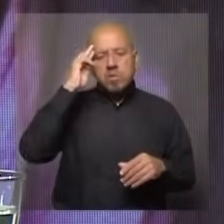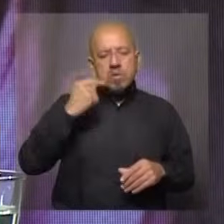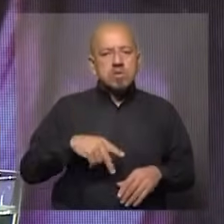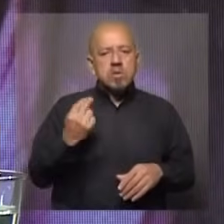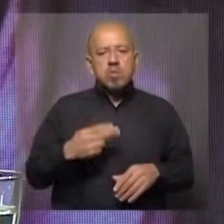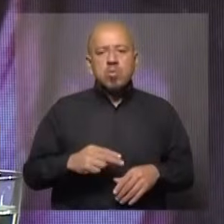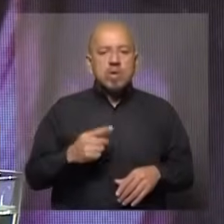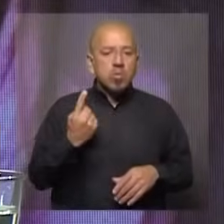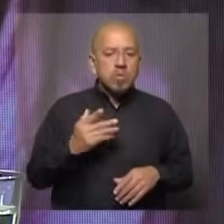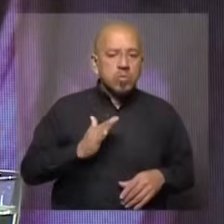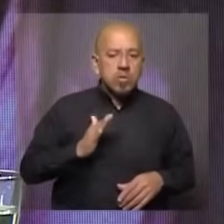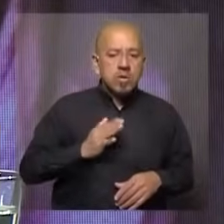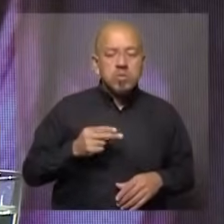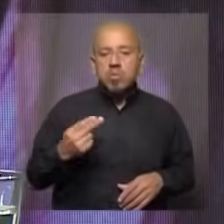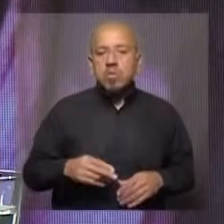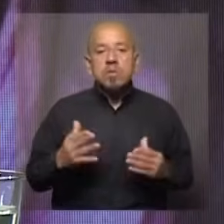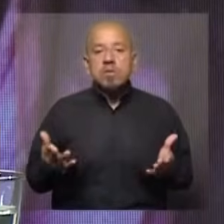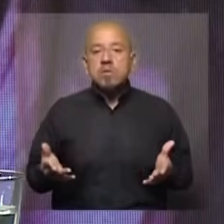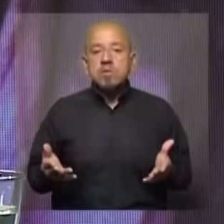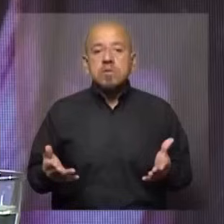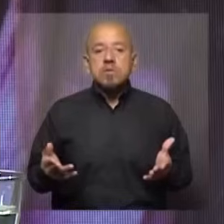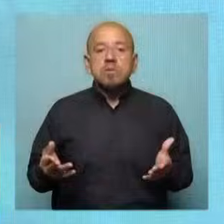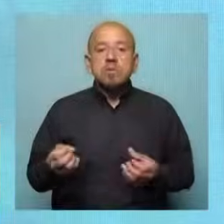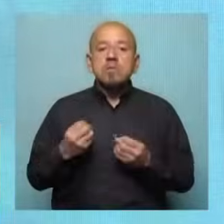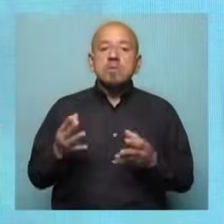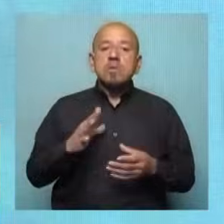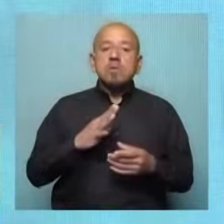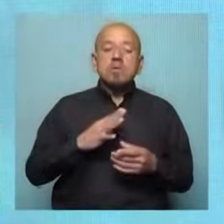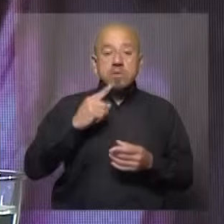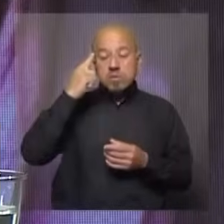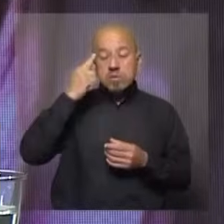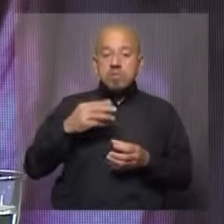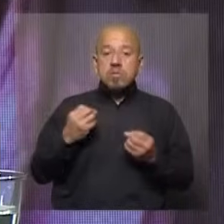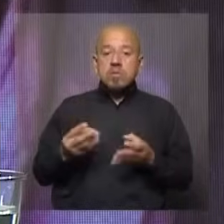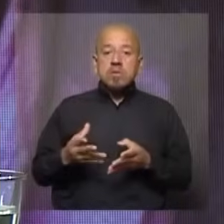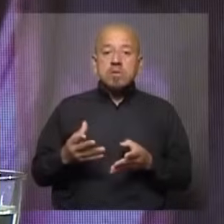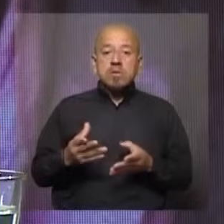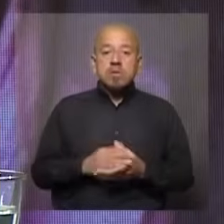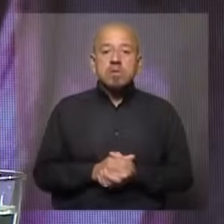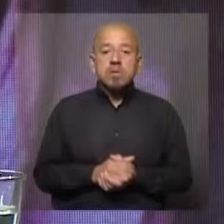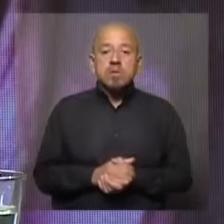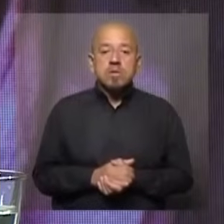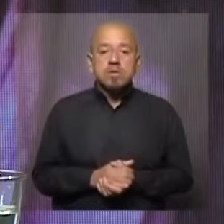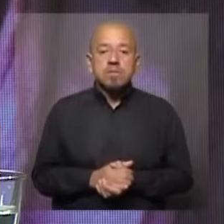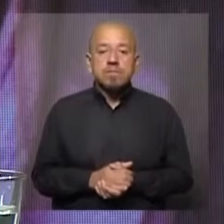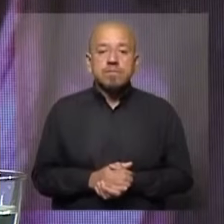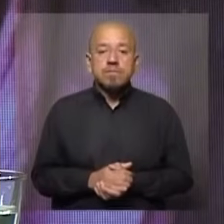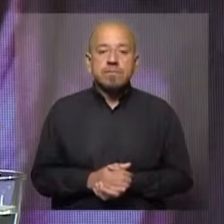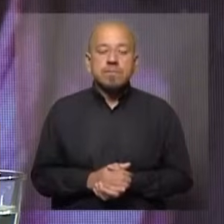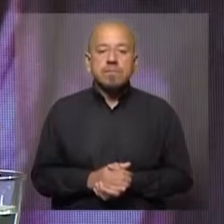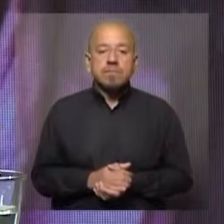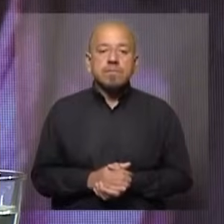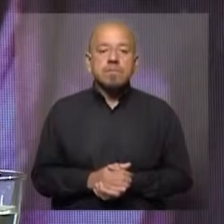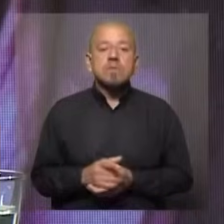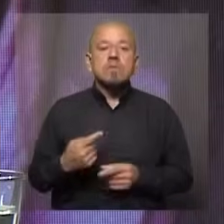ninguna mujer. Esa es la pregunta que nos... Bueno, hay que hacérsela. ¿Por qué? Entonces,